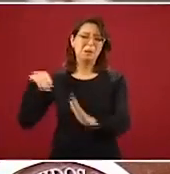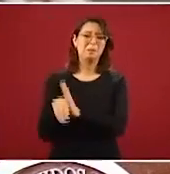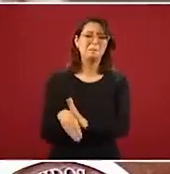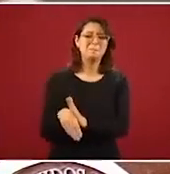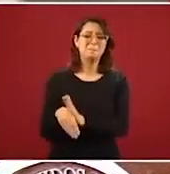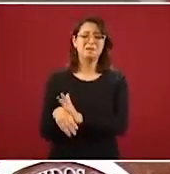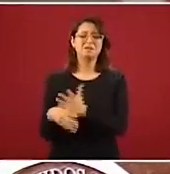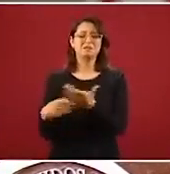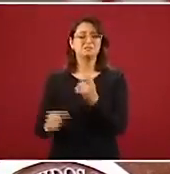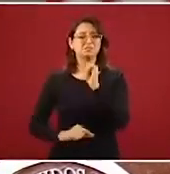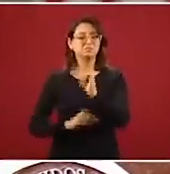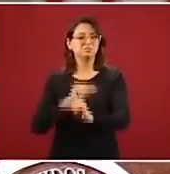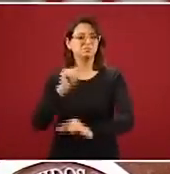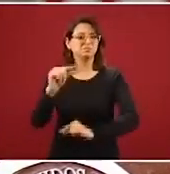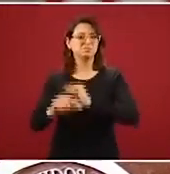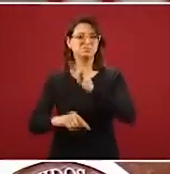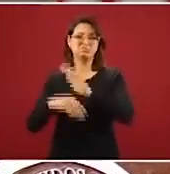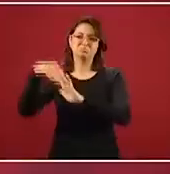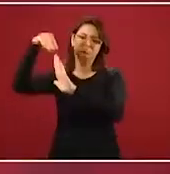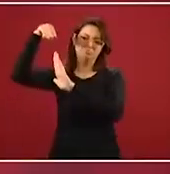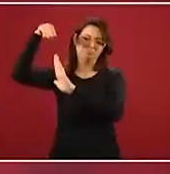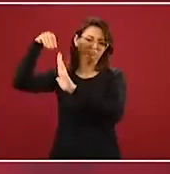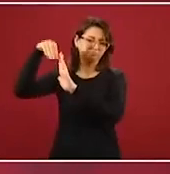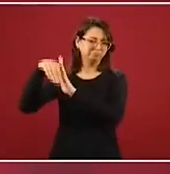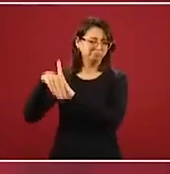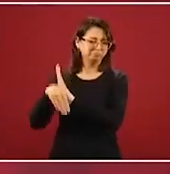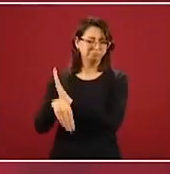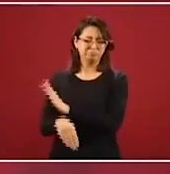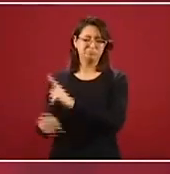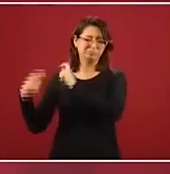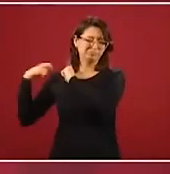proceso de degradación progresivo,